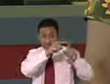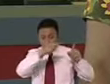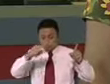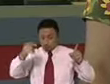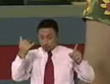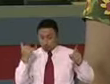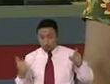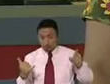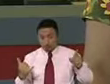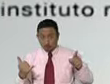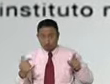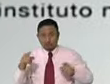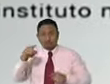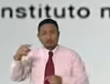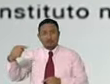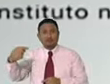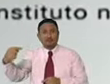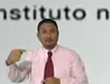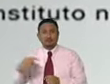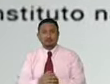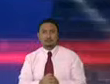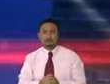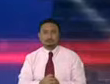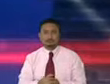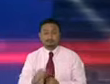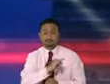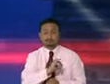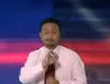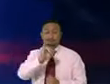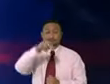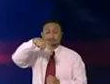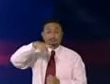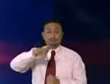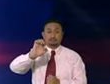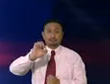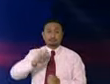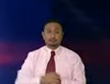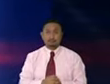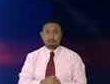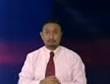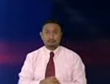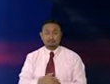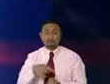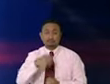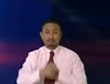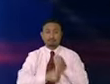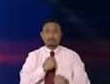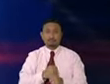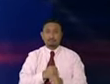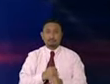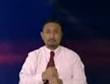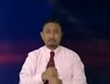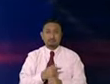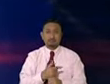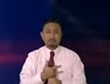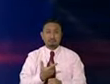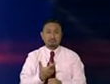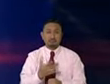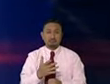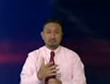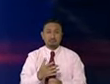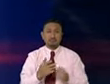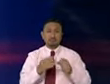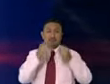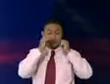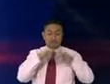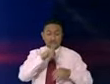negativo. Según el Instituto Nacional de Estadísticas y Censos, INEC, la inflación anual de Ecuador medida desde septiembre del 2016